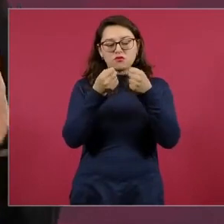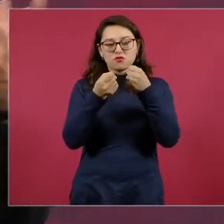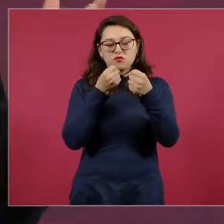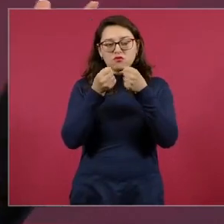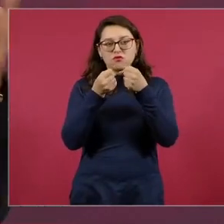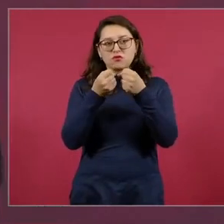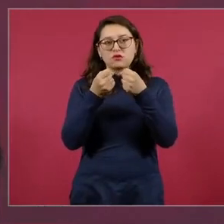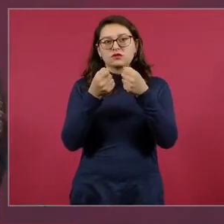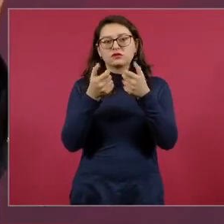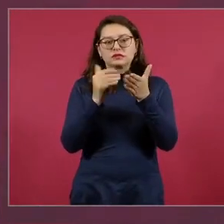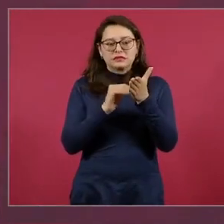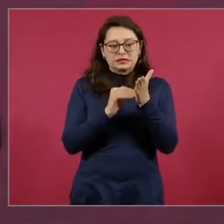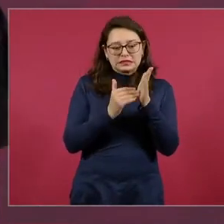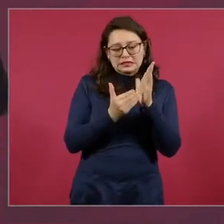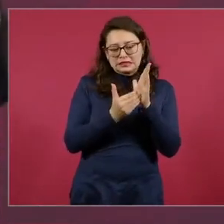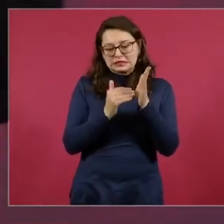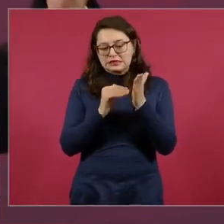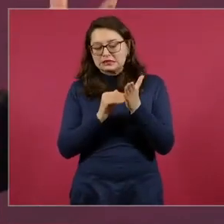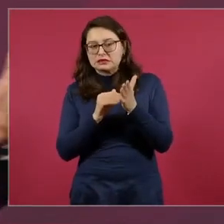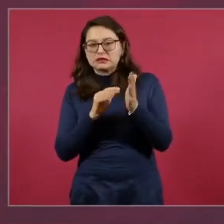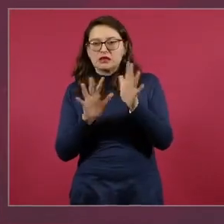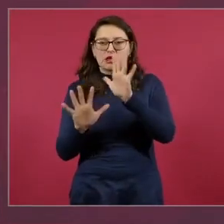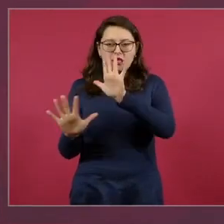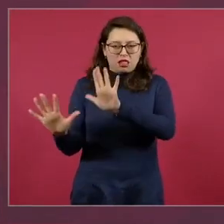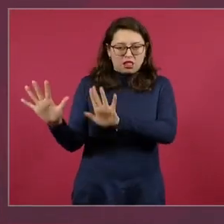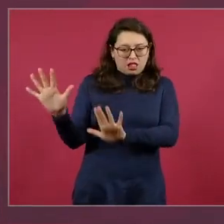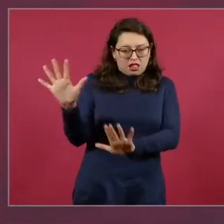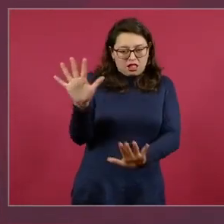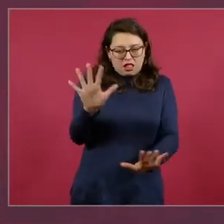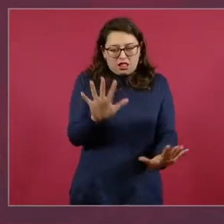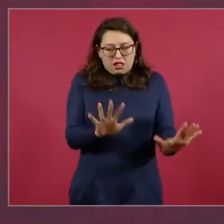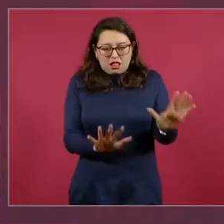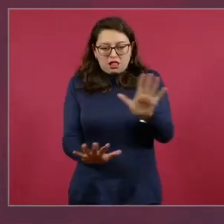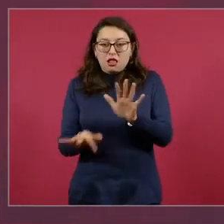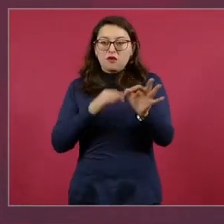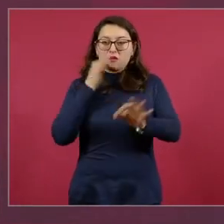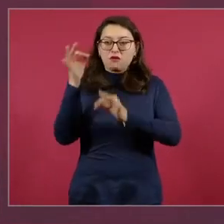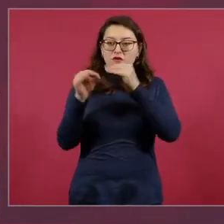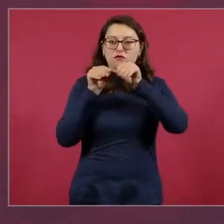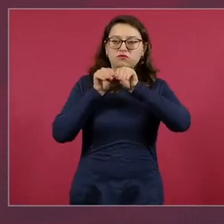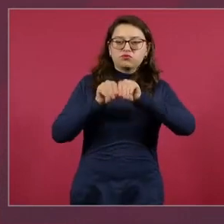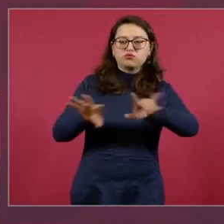que se aclararan las cosas,